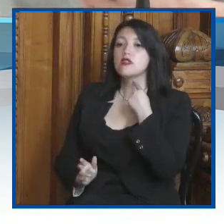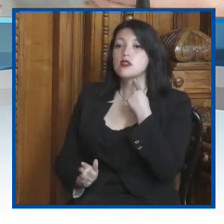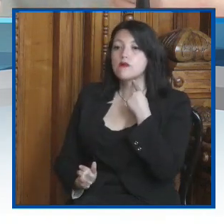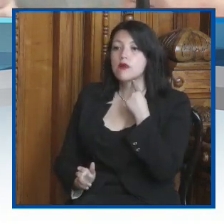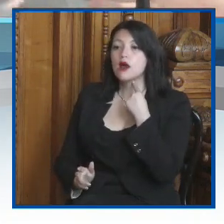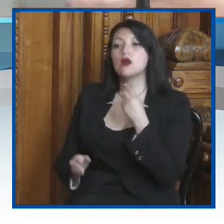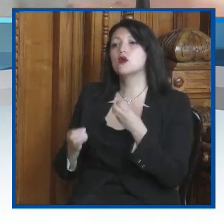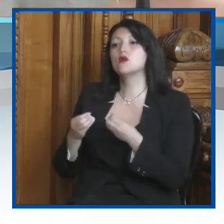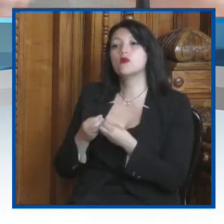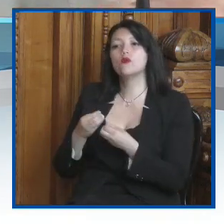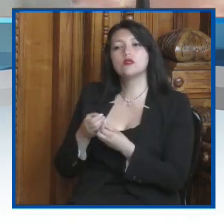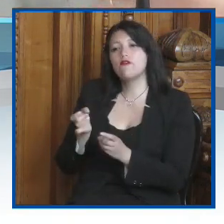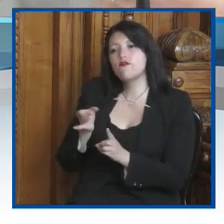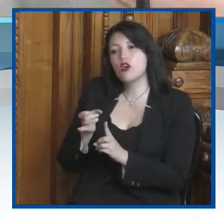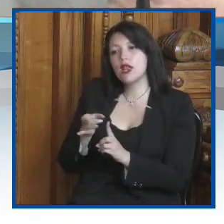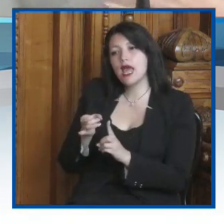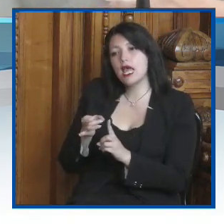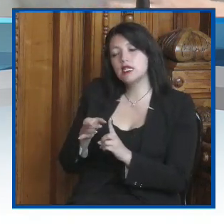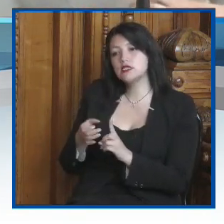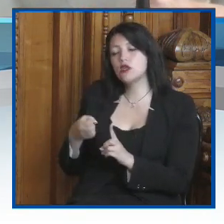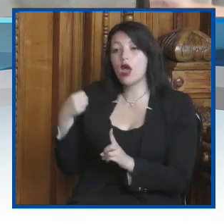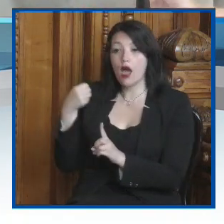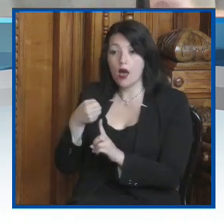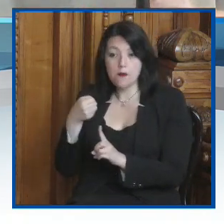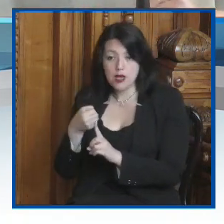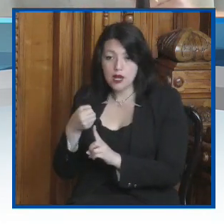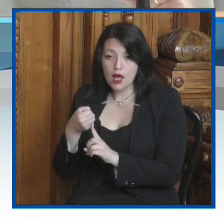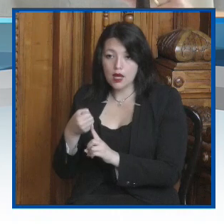de violencia de género, de lesiones, de amenazas y demás,